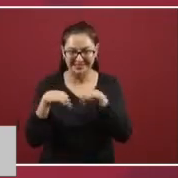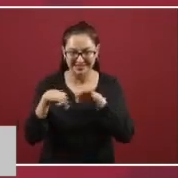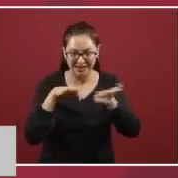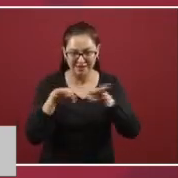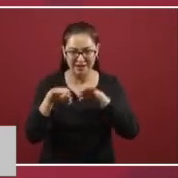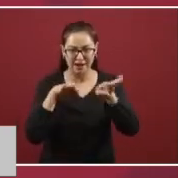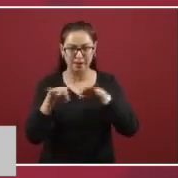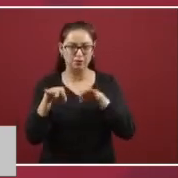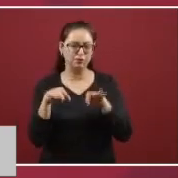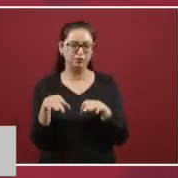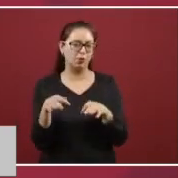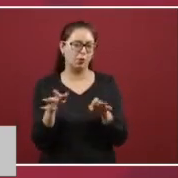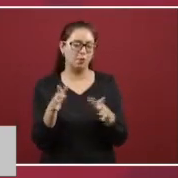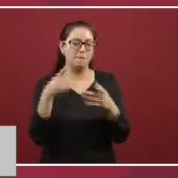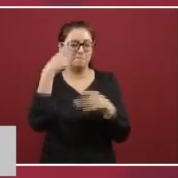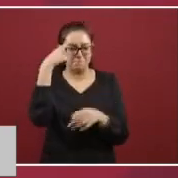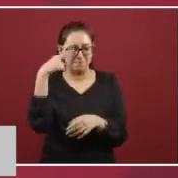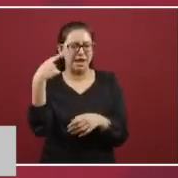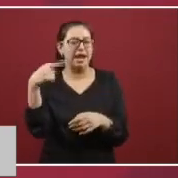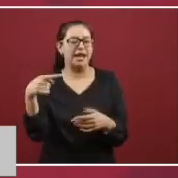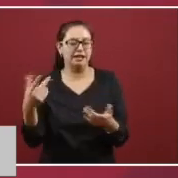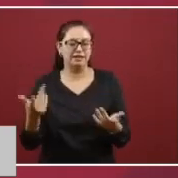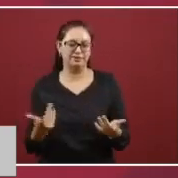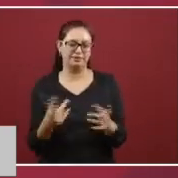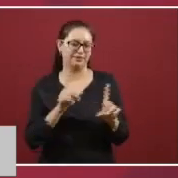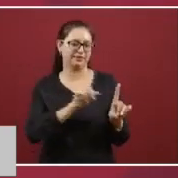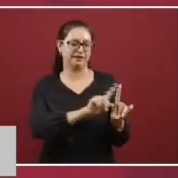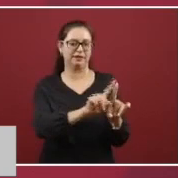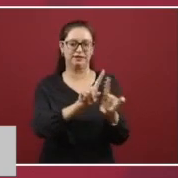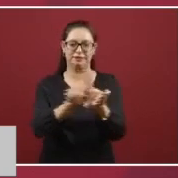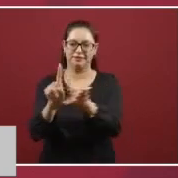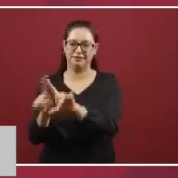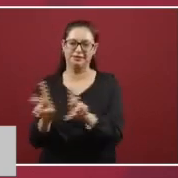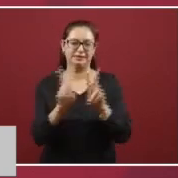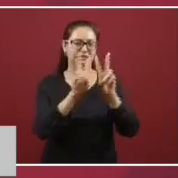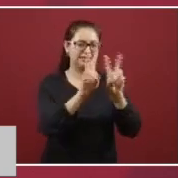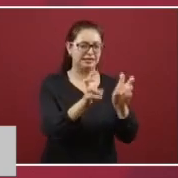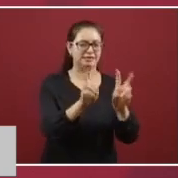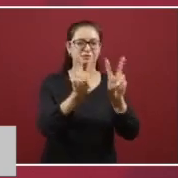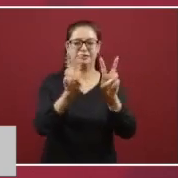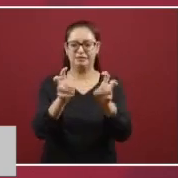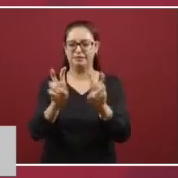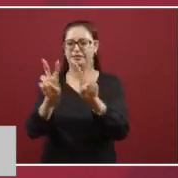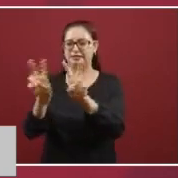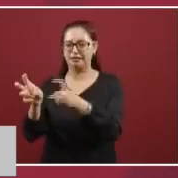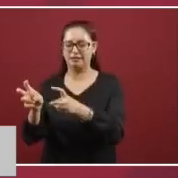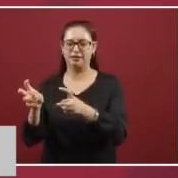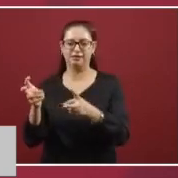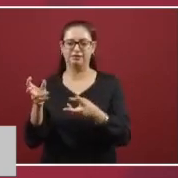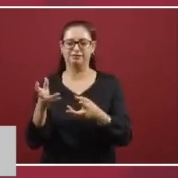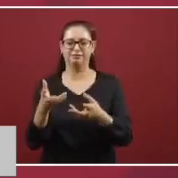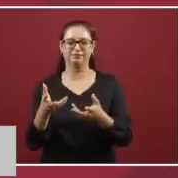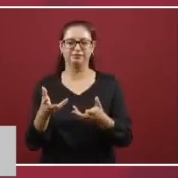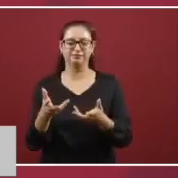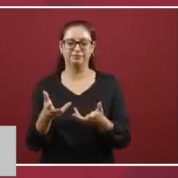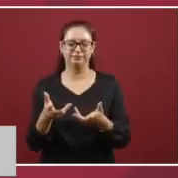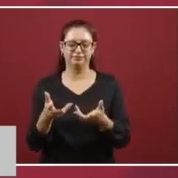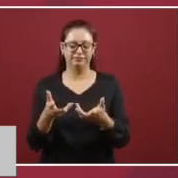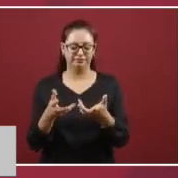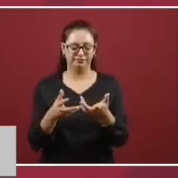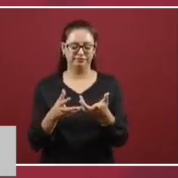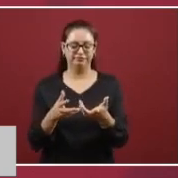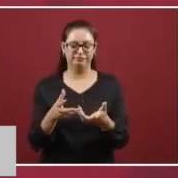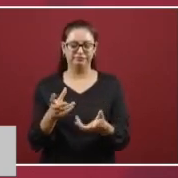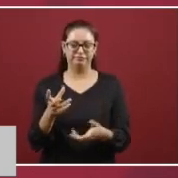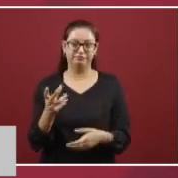Oaxaca, Chiapas y Guerrero. Explicó el objetivo de las conferencias diarias y de la actividad realizada por los periodistas y de los medios de comunicación